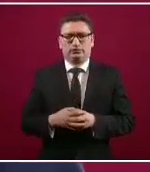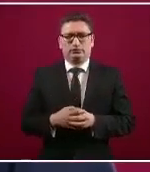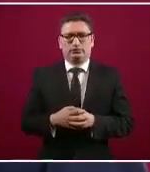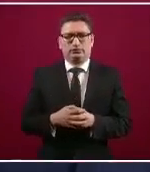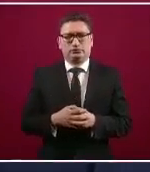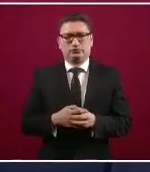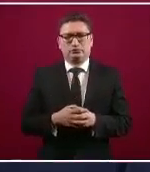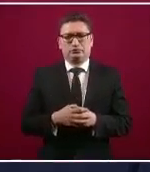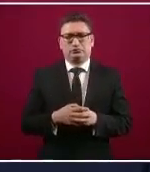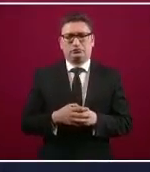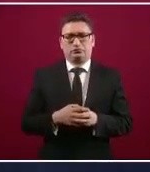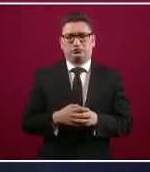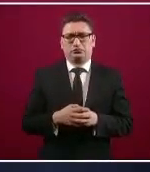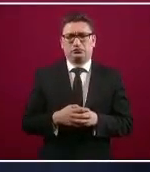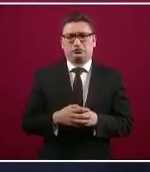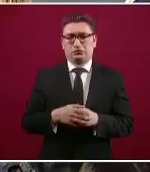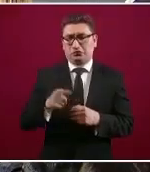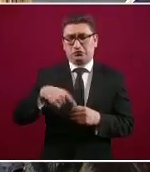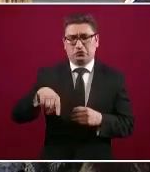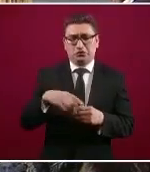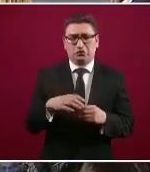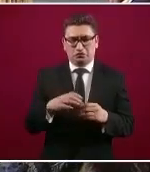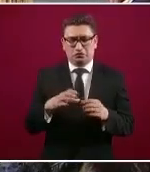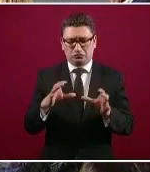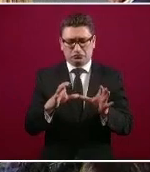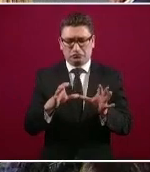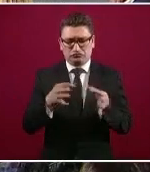pues se les va a entregar el certificado